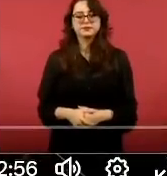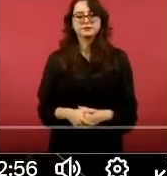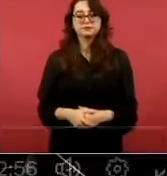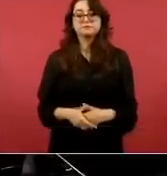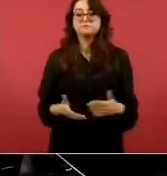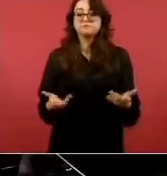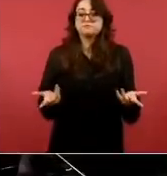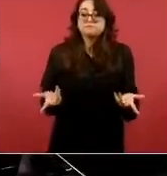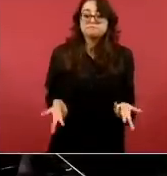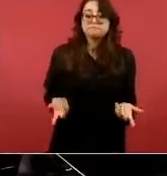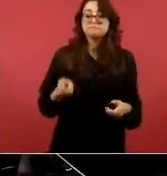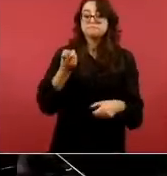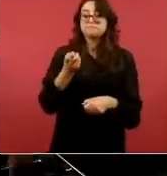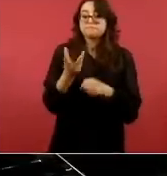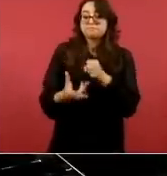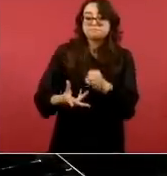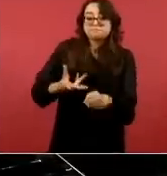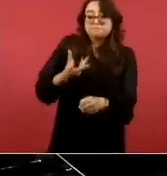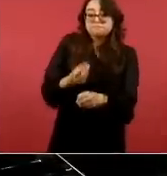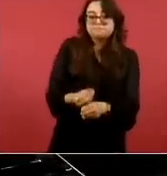hay nada que agregar, solo